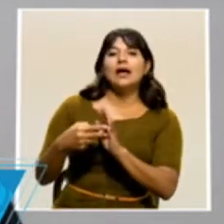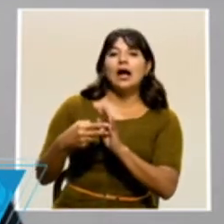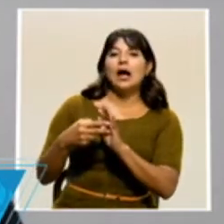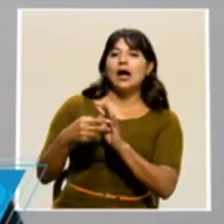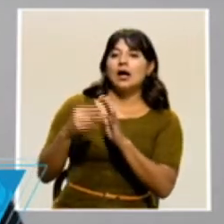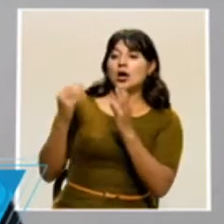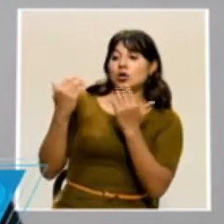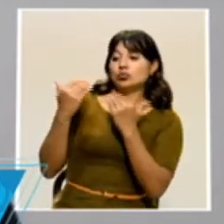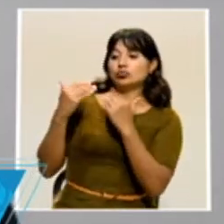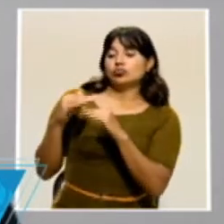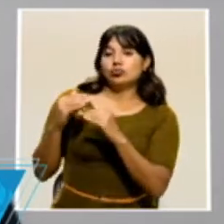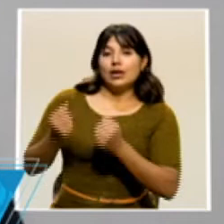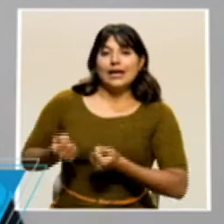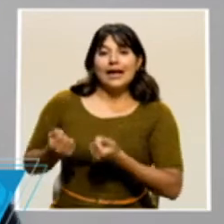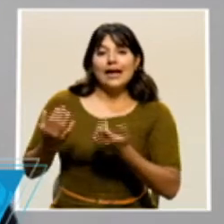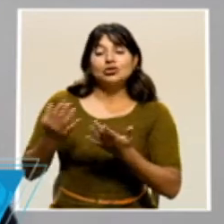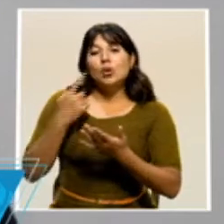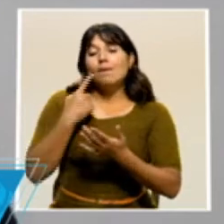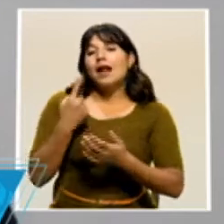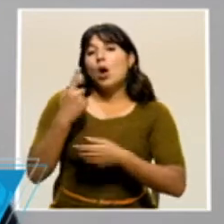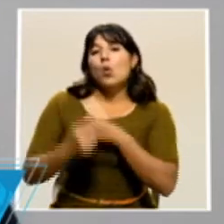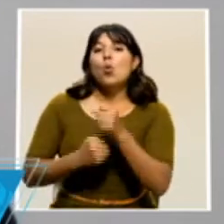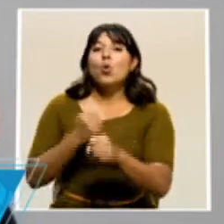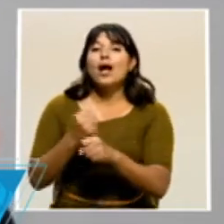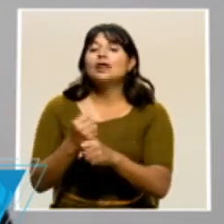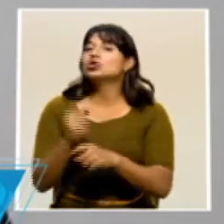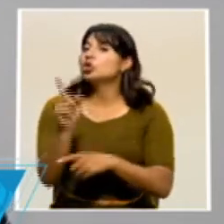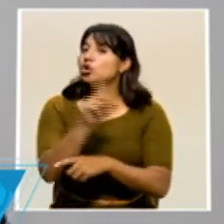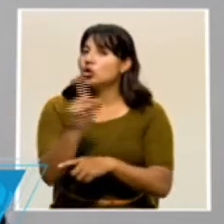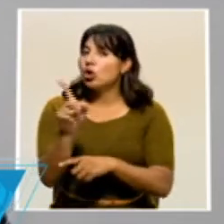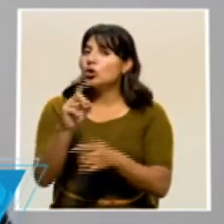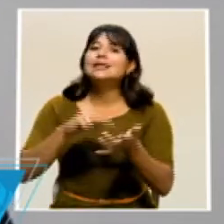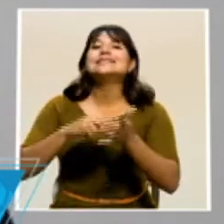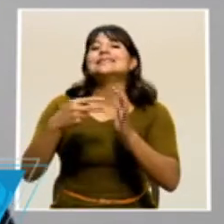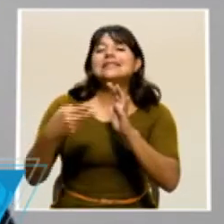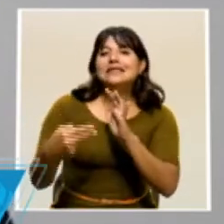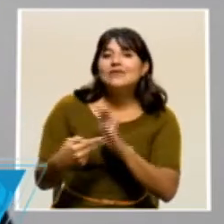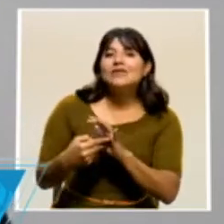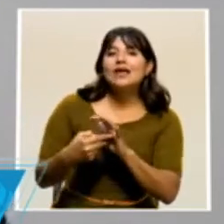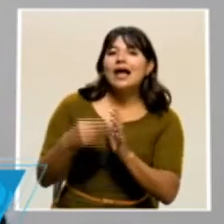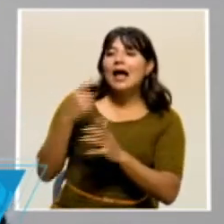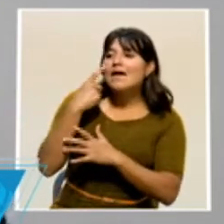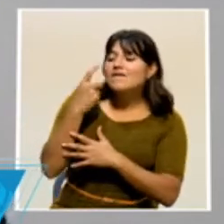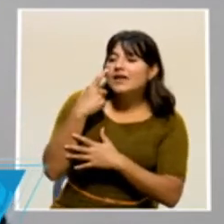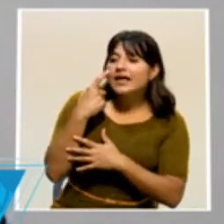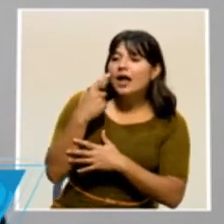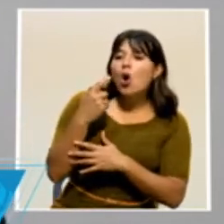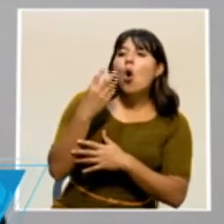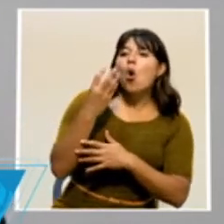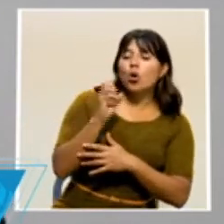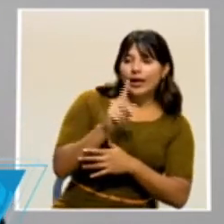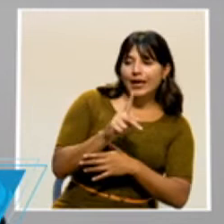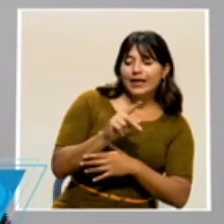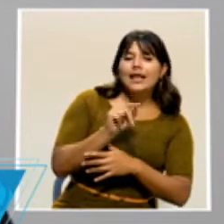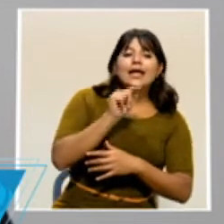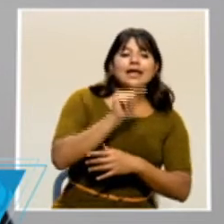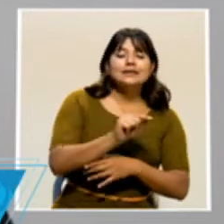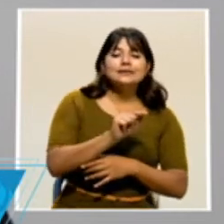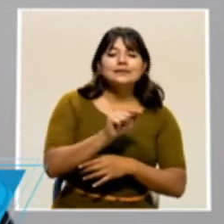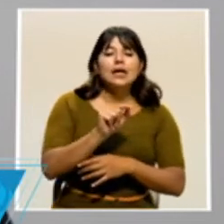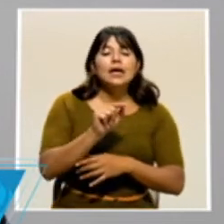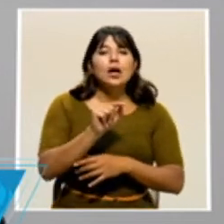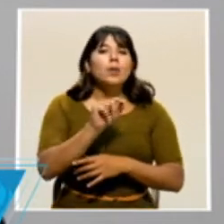un periodo en especial, sino que se trata de revisar esa asignación de gasto, porque los recortes al presupuesto